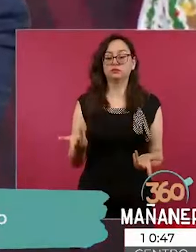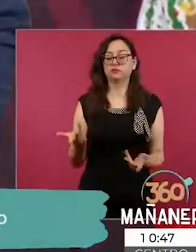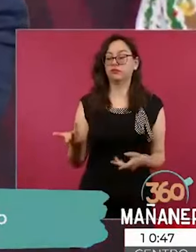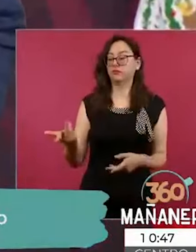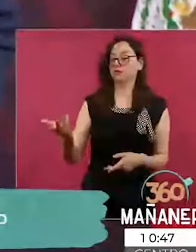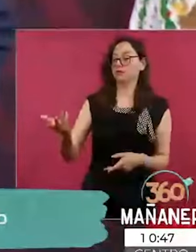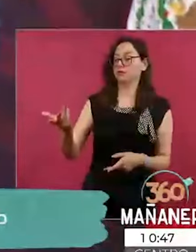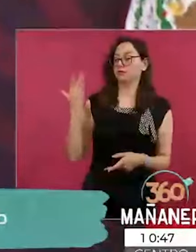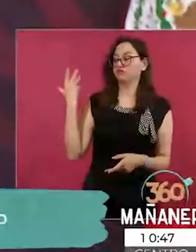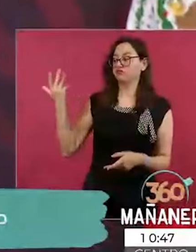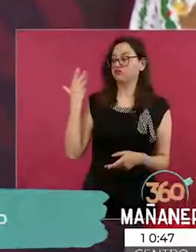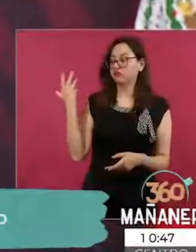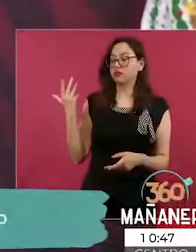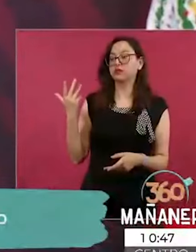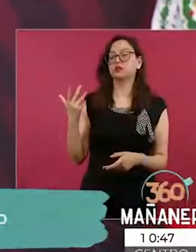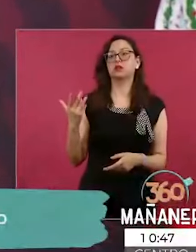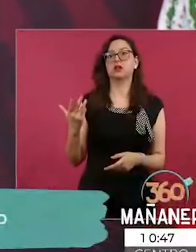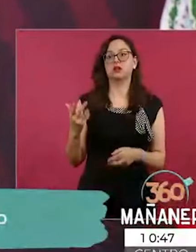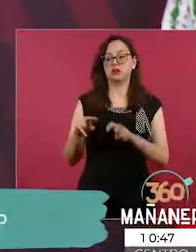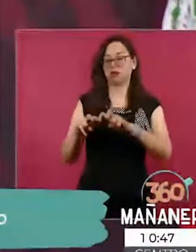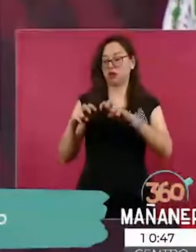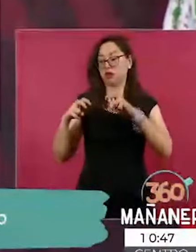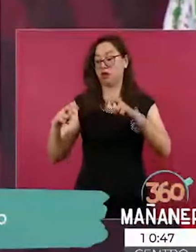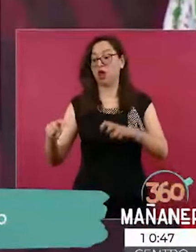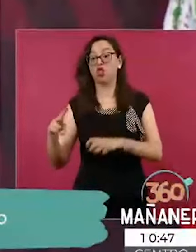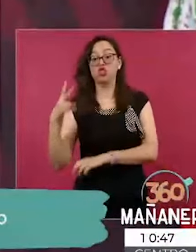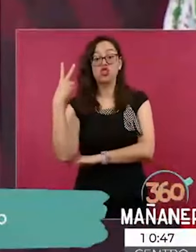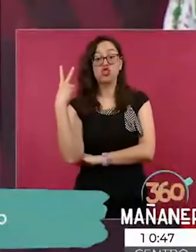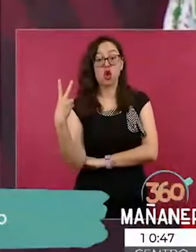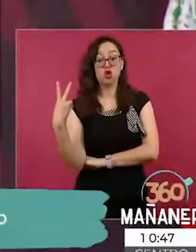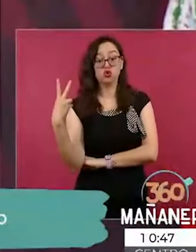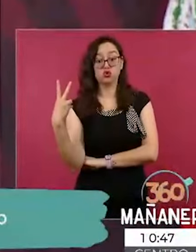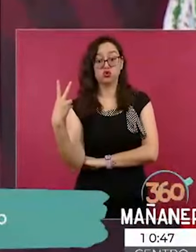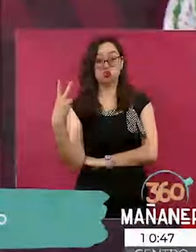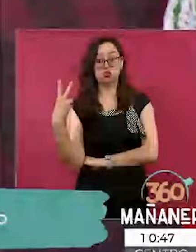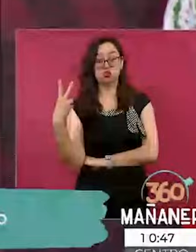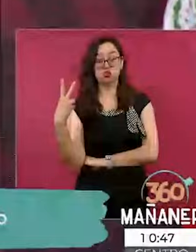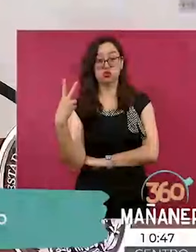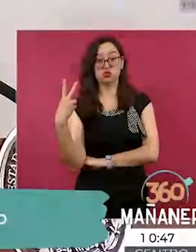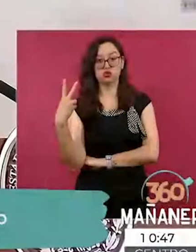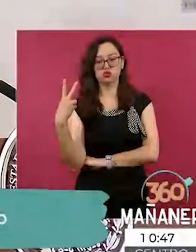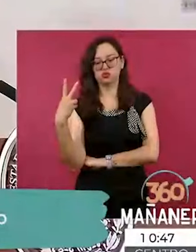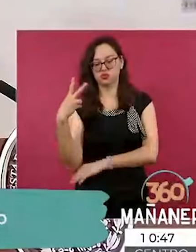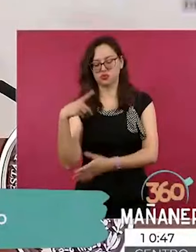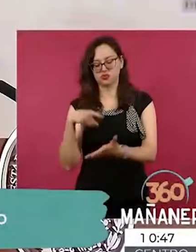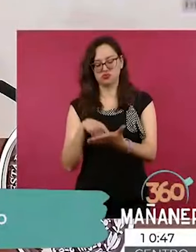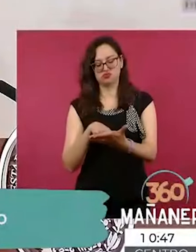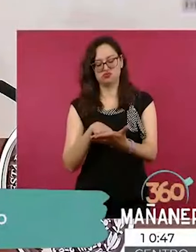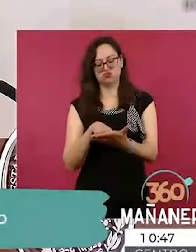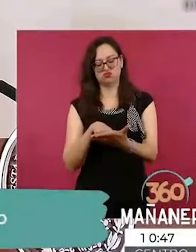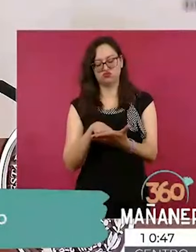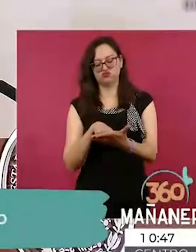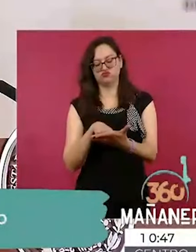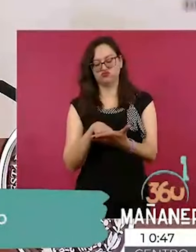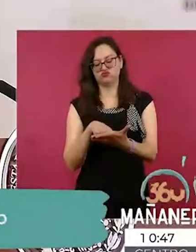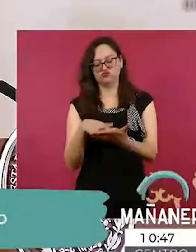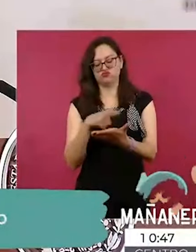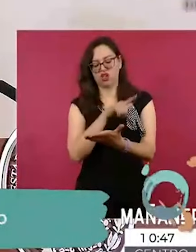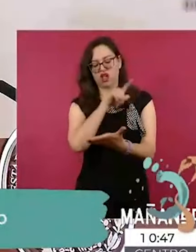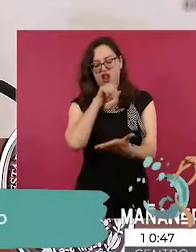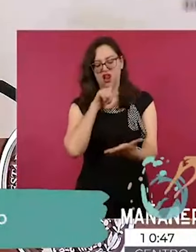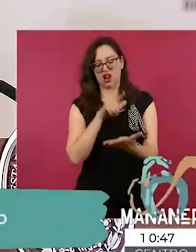plana al poder legislativo y hayan eh